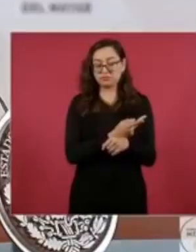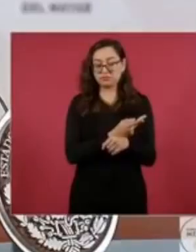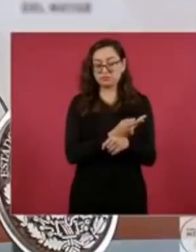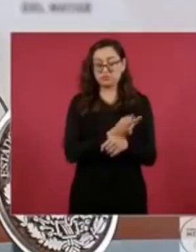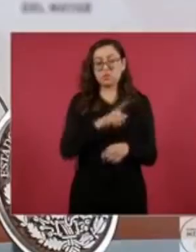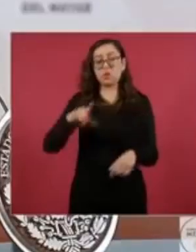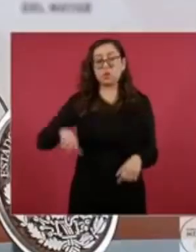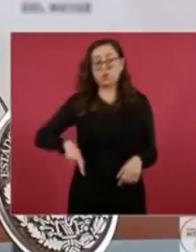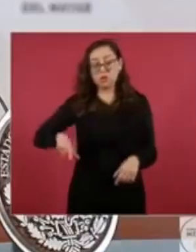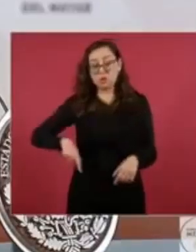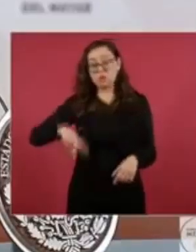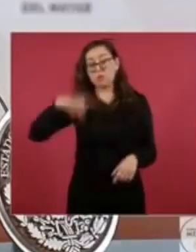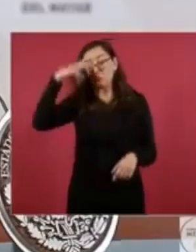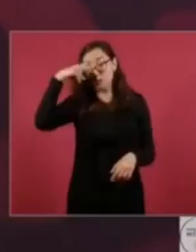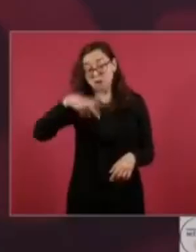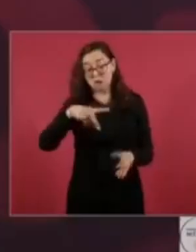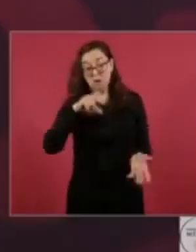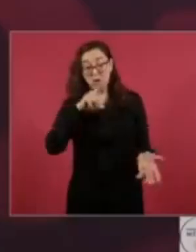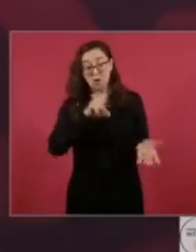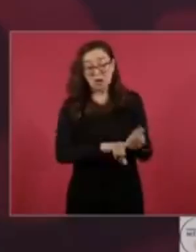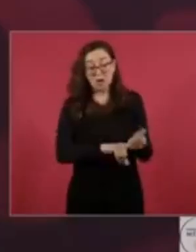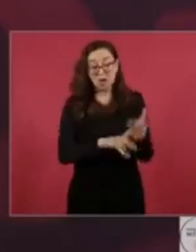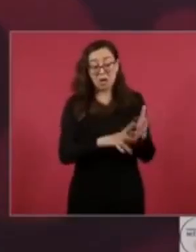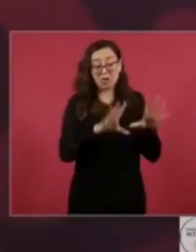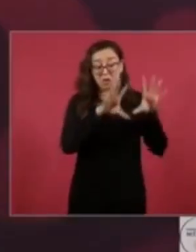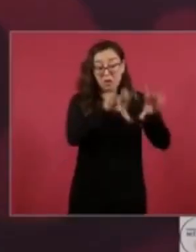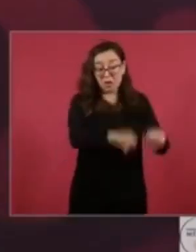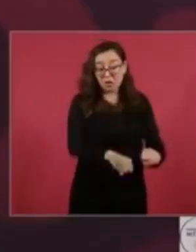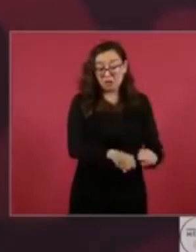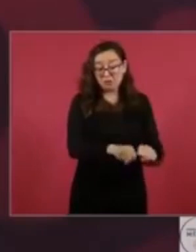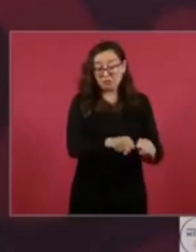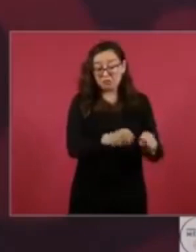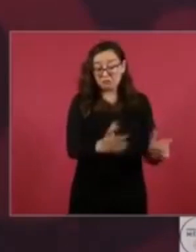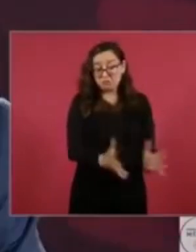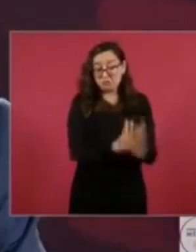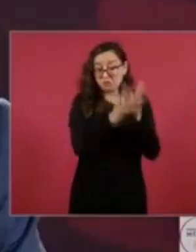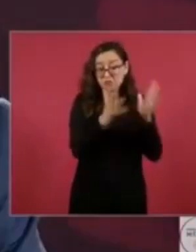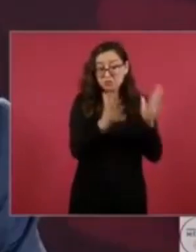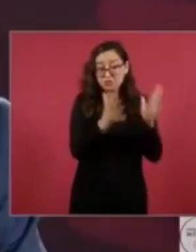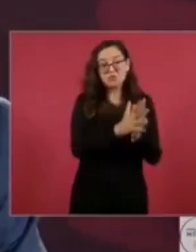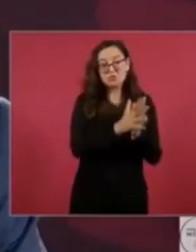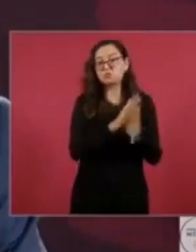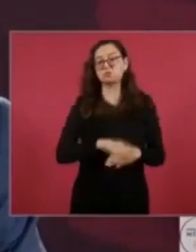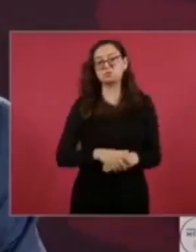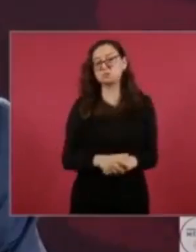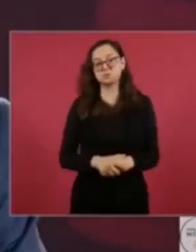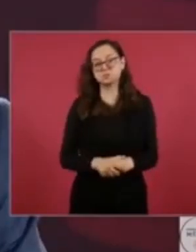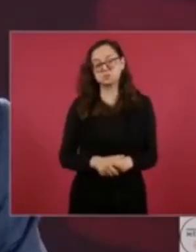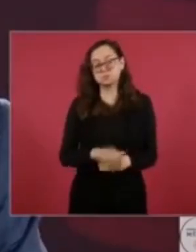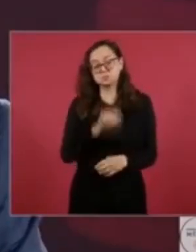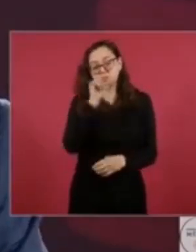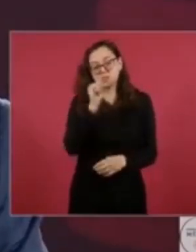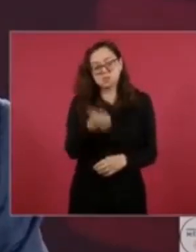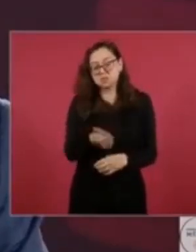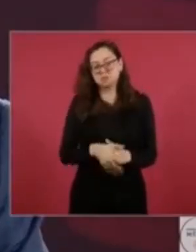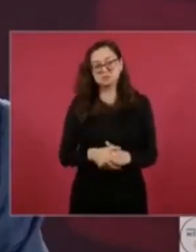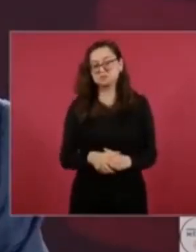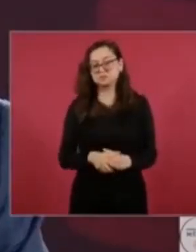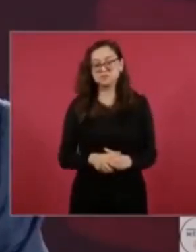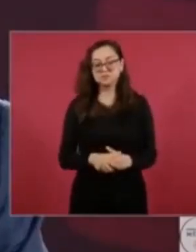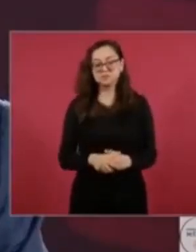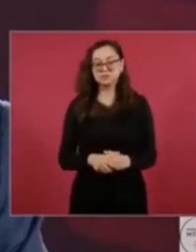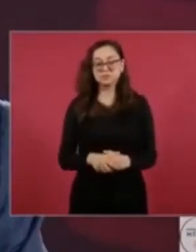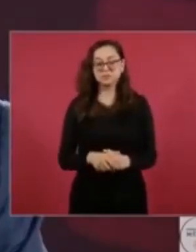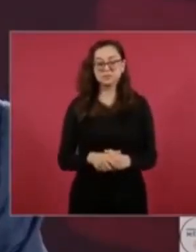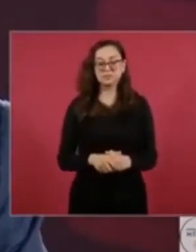el gobierno de México. O sea, no participaron las Fuerzas Armadas de México.